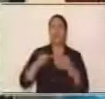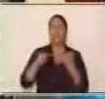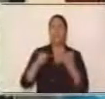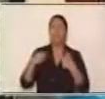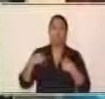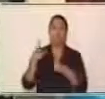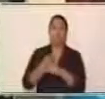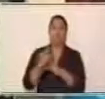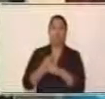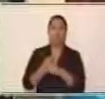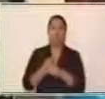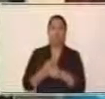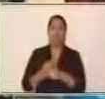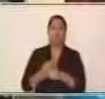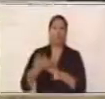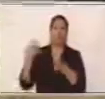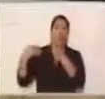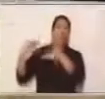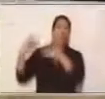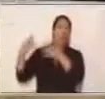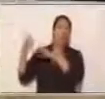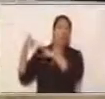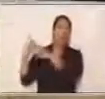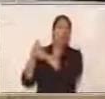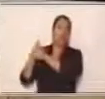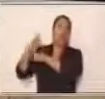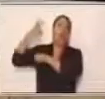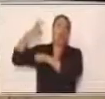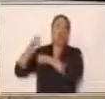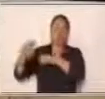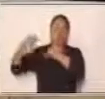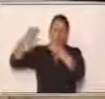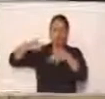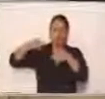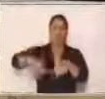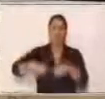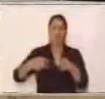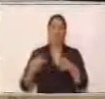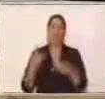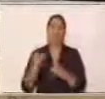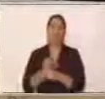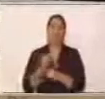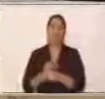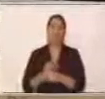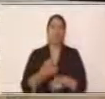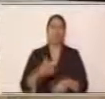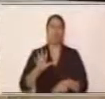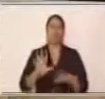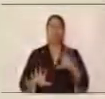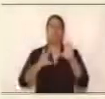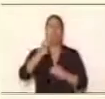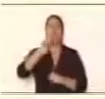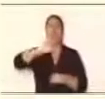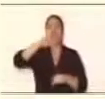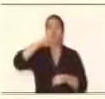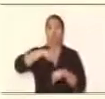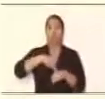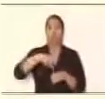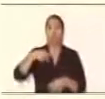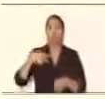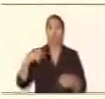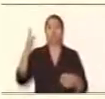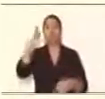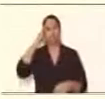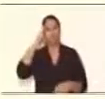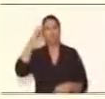dar la clase fueron reutilizados. El 12 de junio se conmemora el Día Mundial en